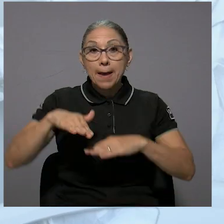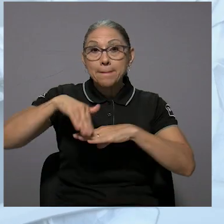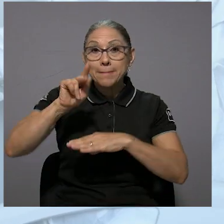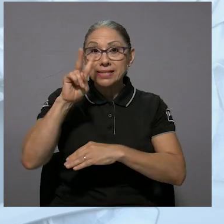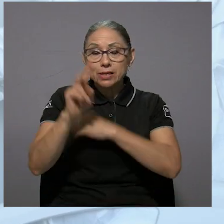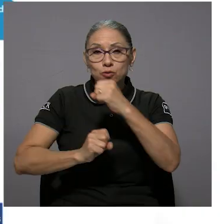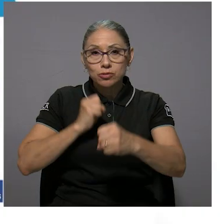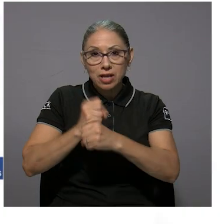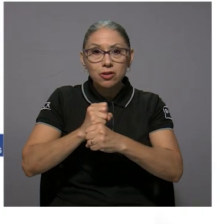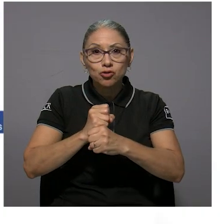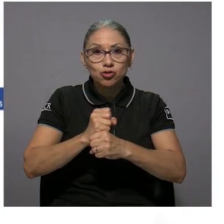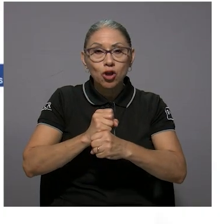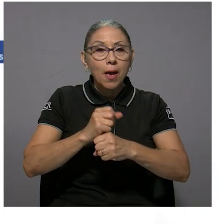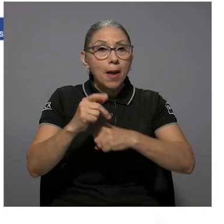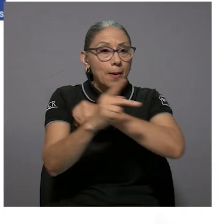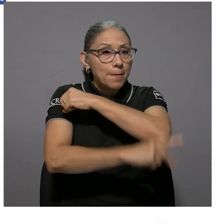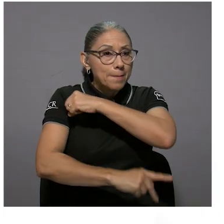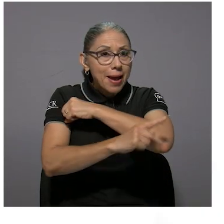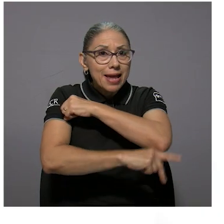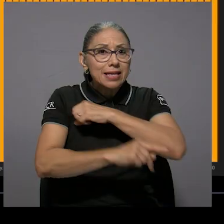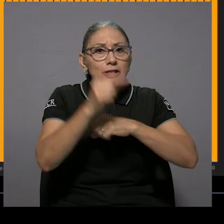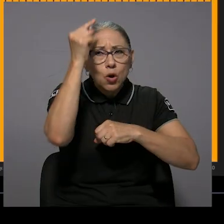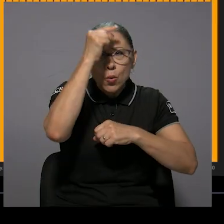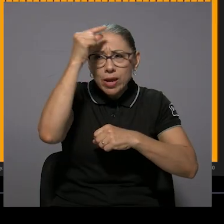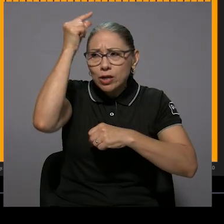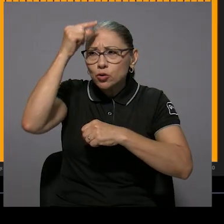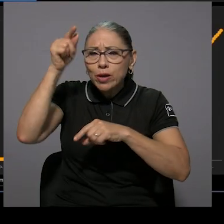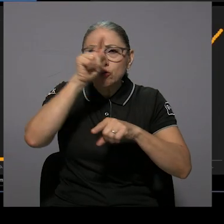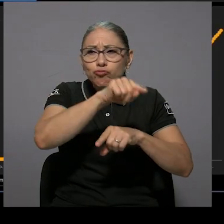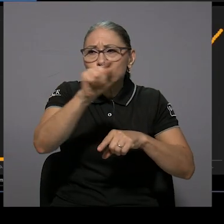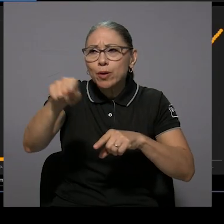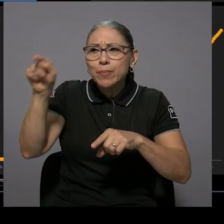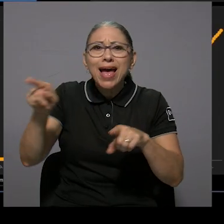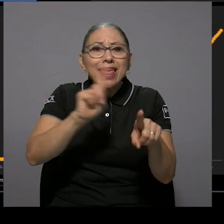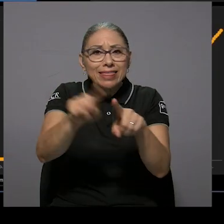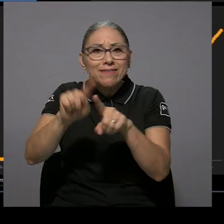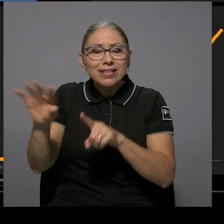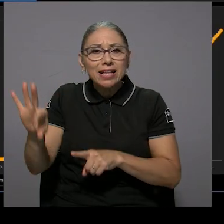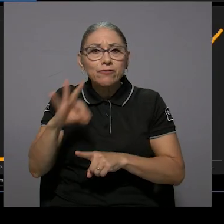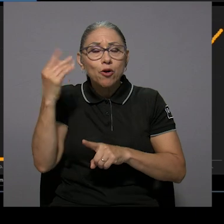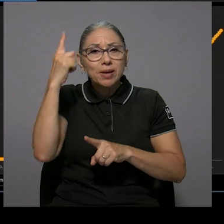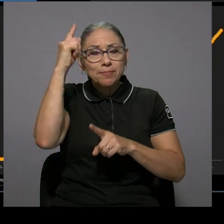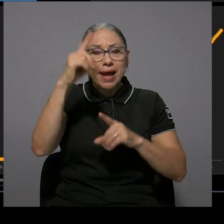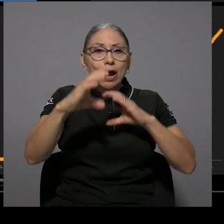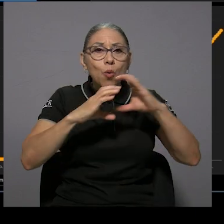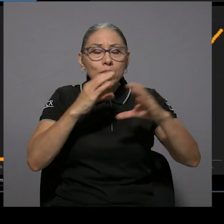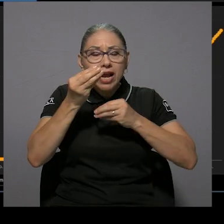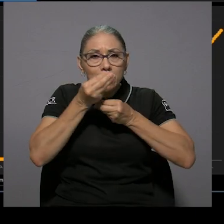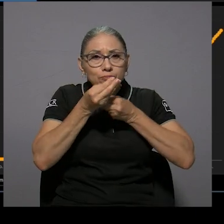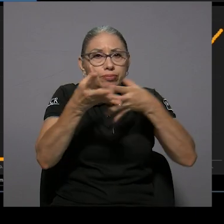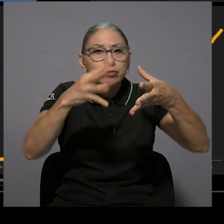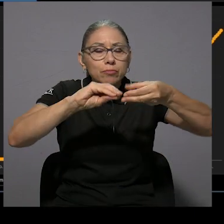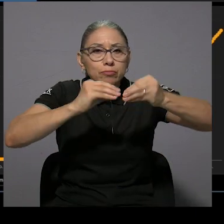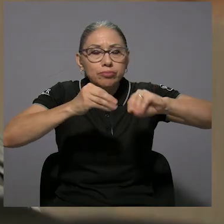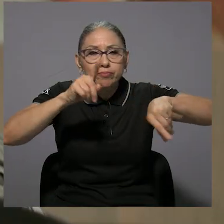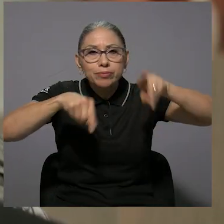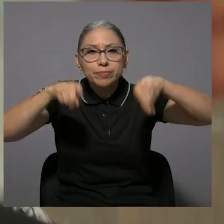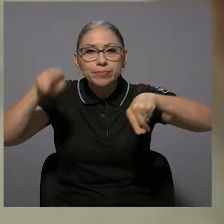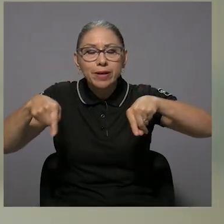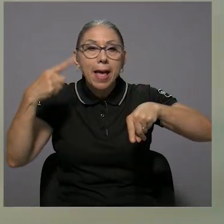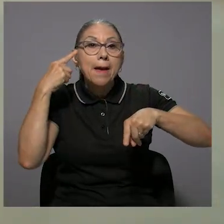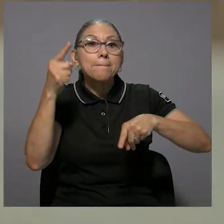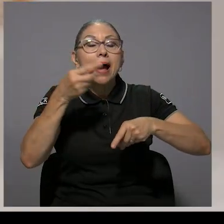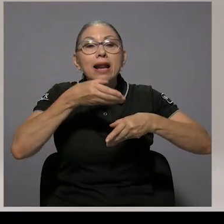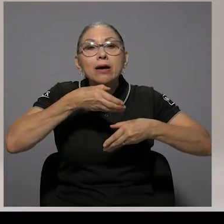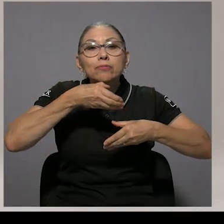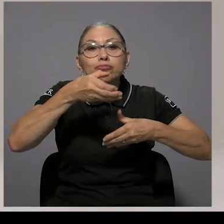Durante más de 2 años, los gobiernos de cada país recurrieron a diversas formas para comunicar los datos estadísticos y dar a conocer